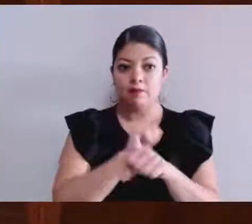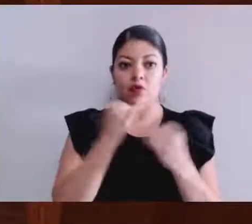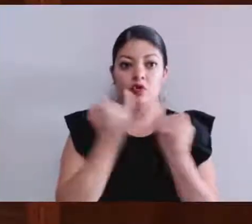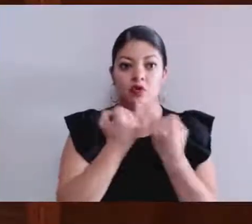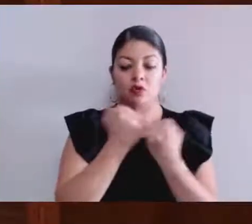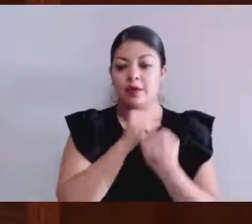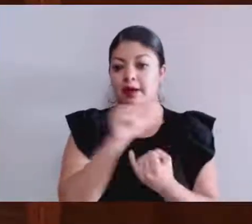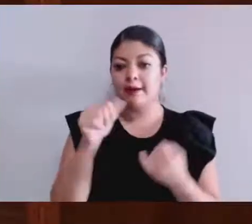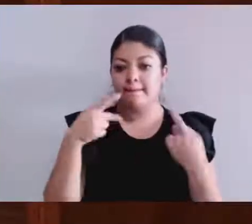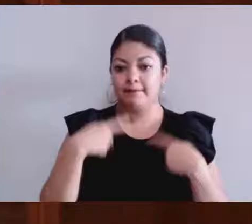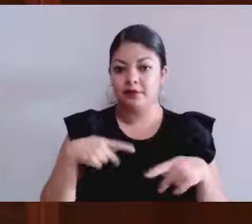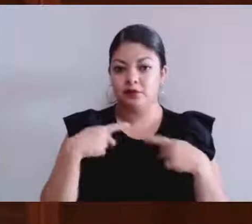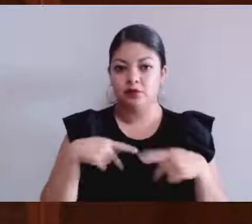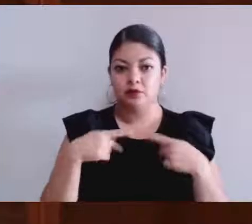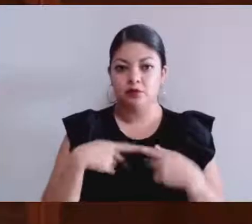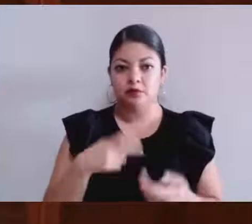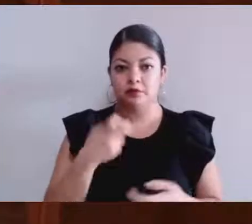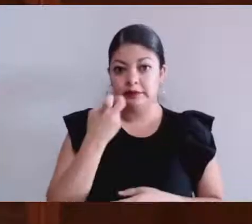pasajeros.